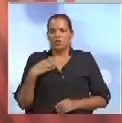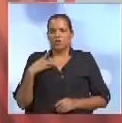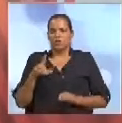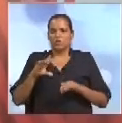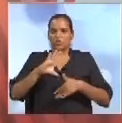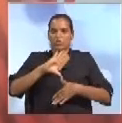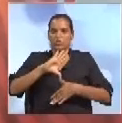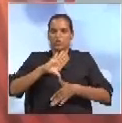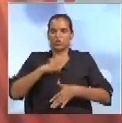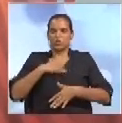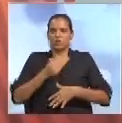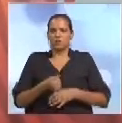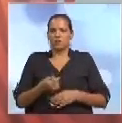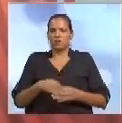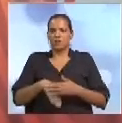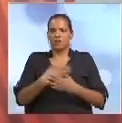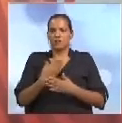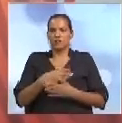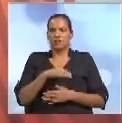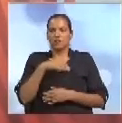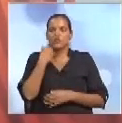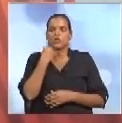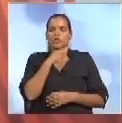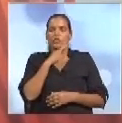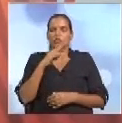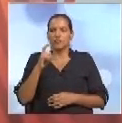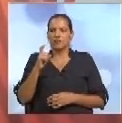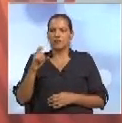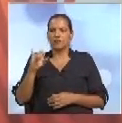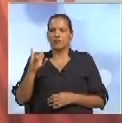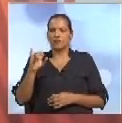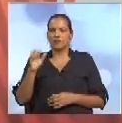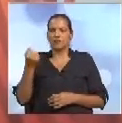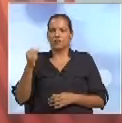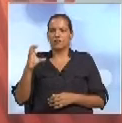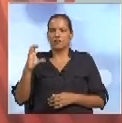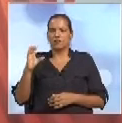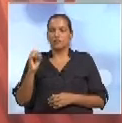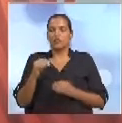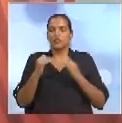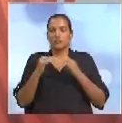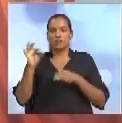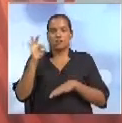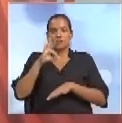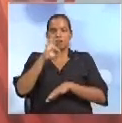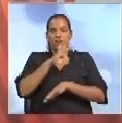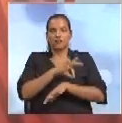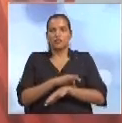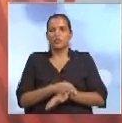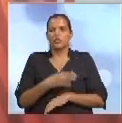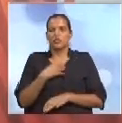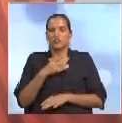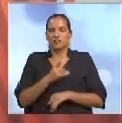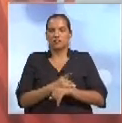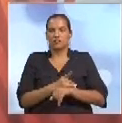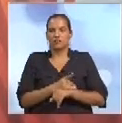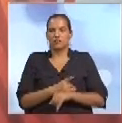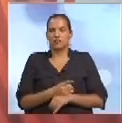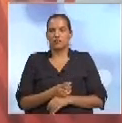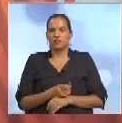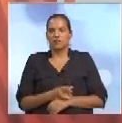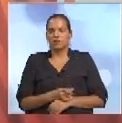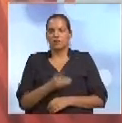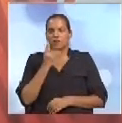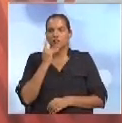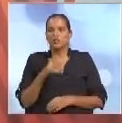En Latinoamérica está presente el virus Zika, que es transmitido por el mismo vector del chikungunya y dengue. El doctor Carlos